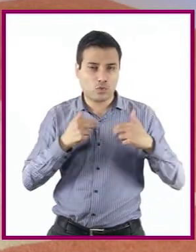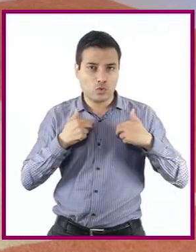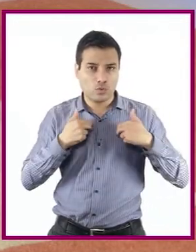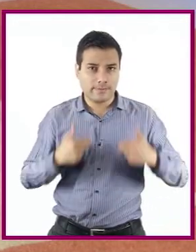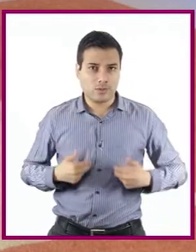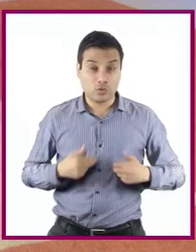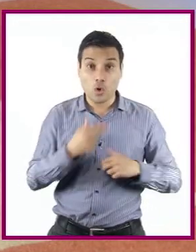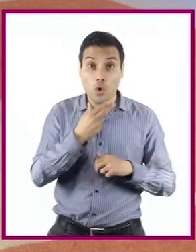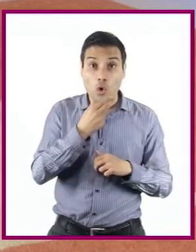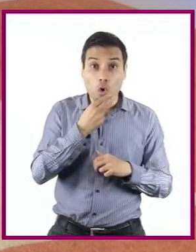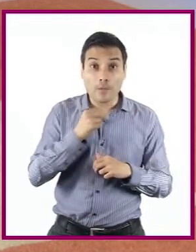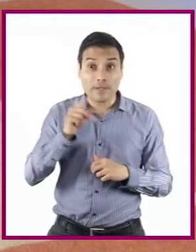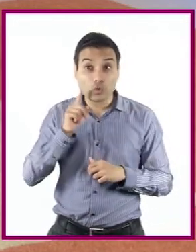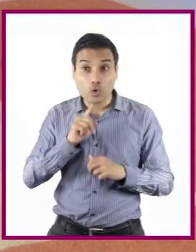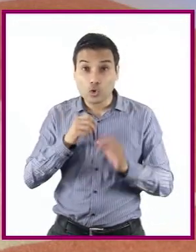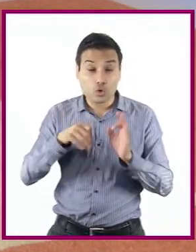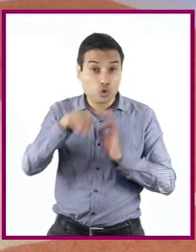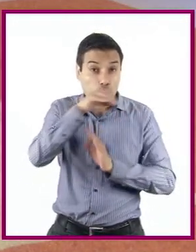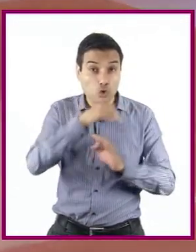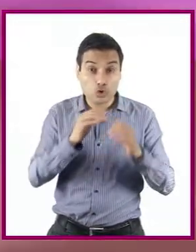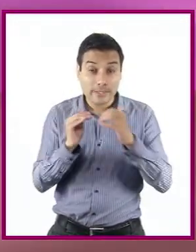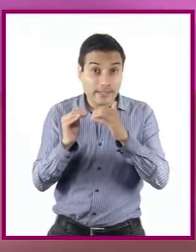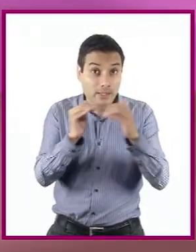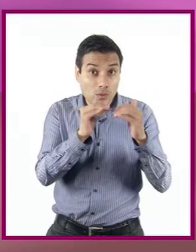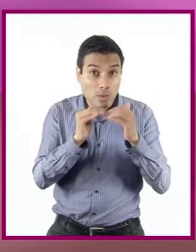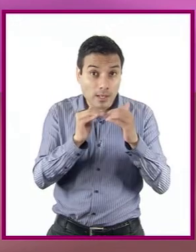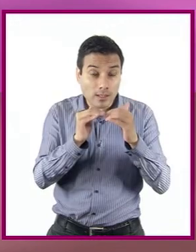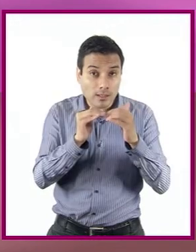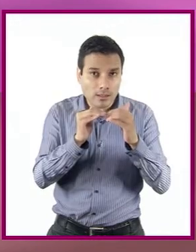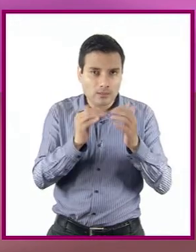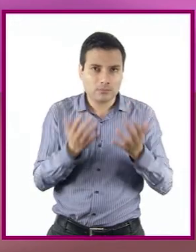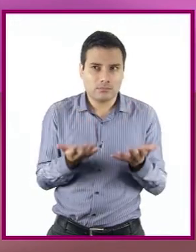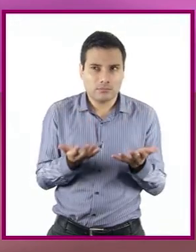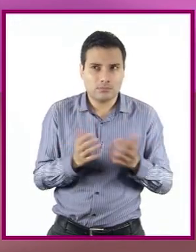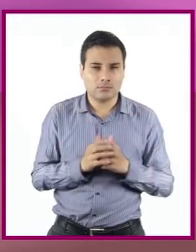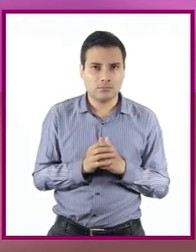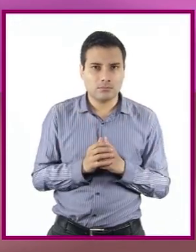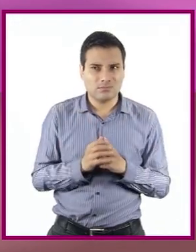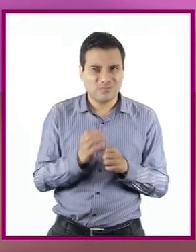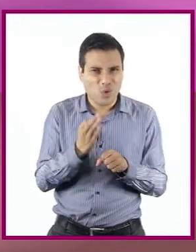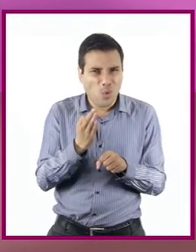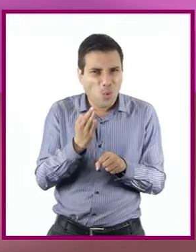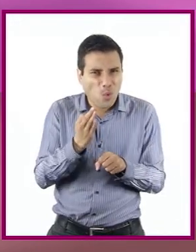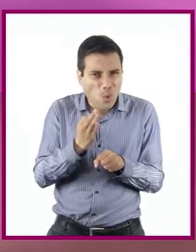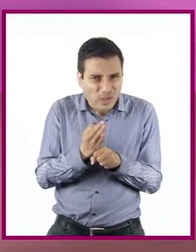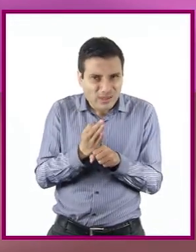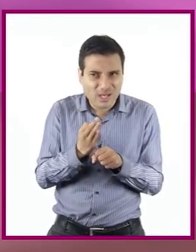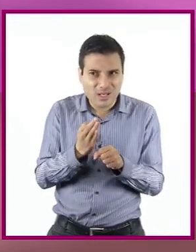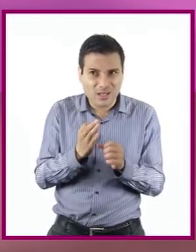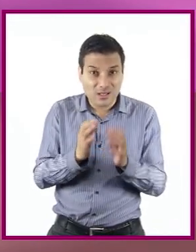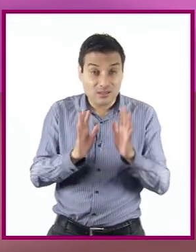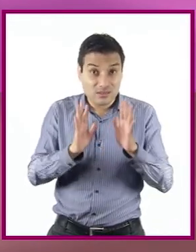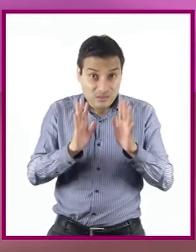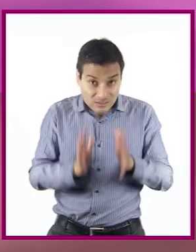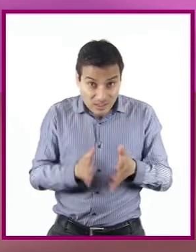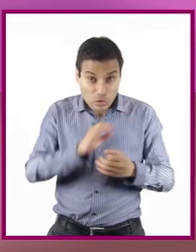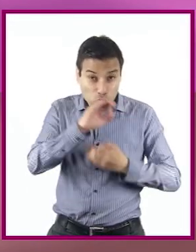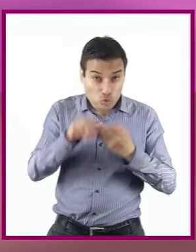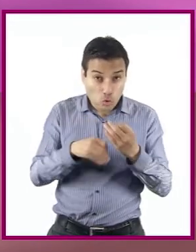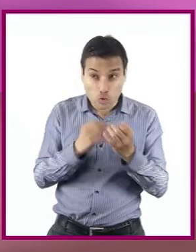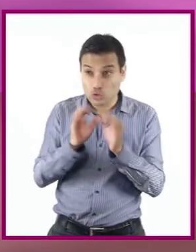y todos somos iguales en derechos, entonces, ¿por qué no se da un trato igualitario a todas las